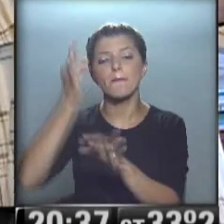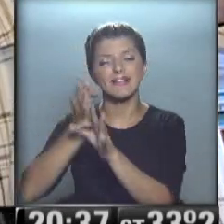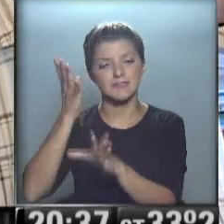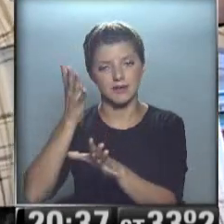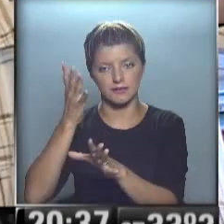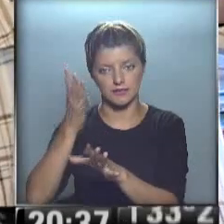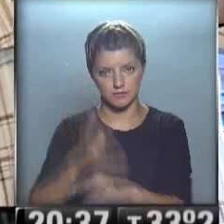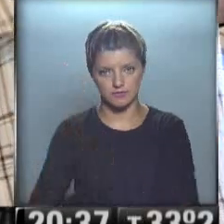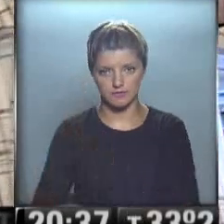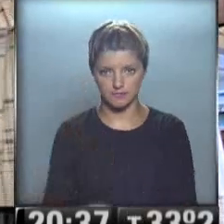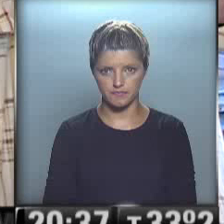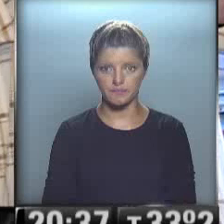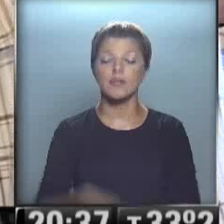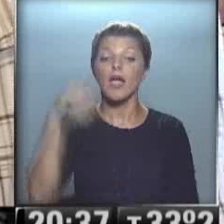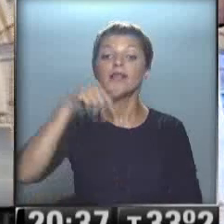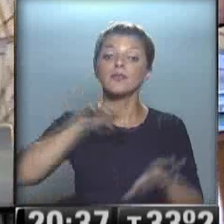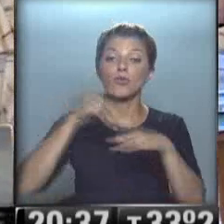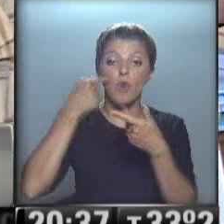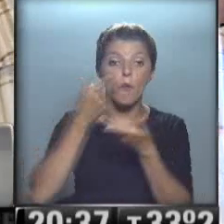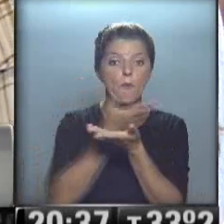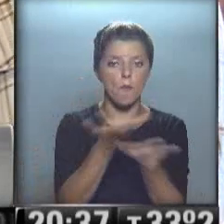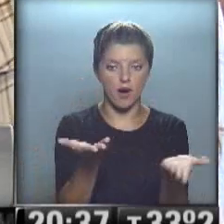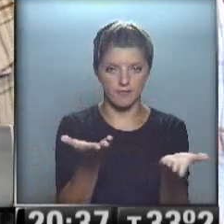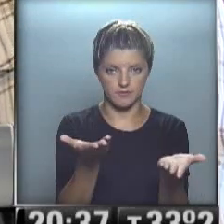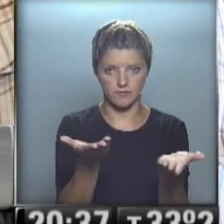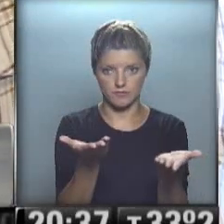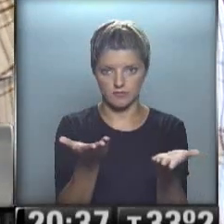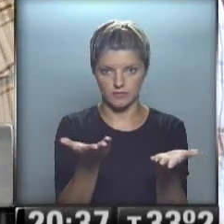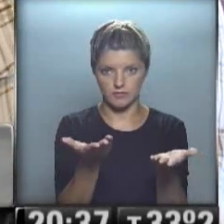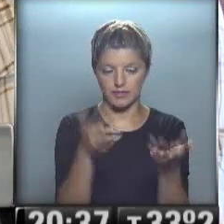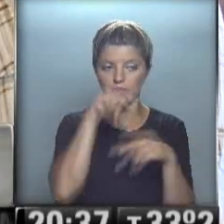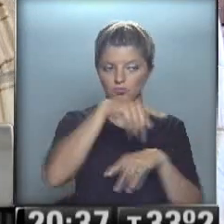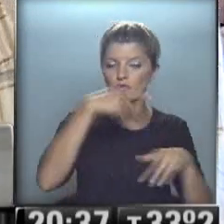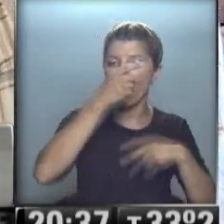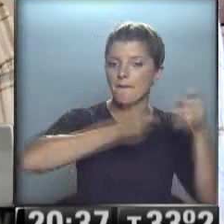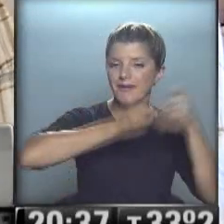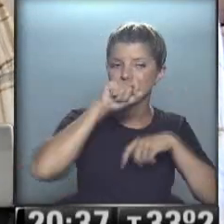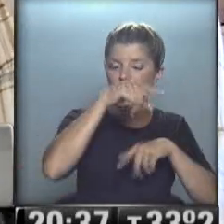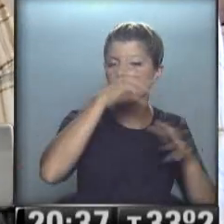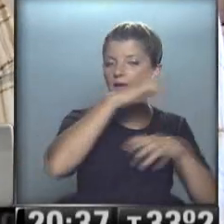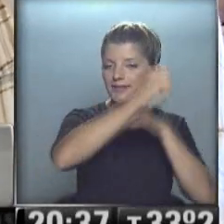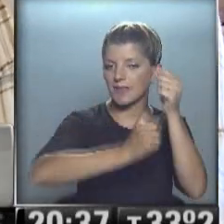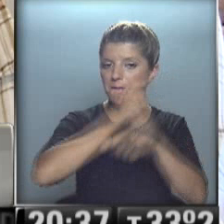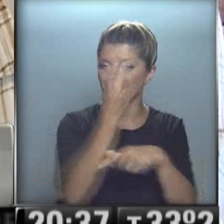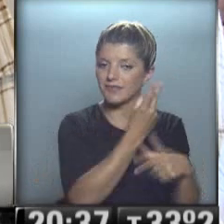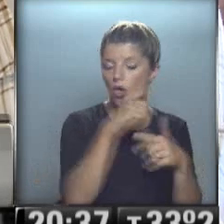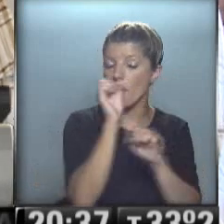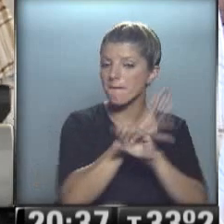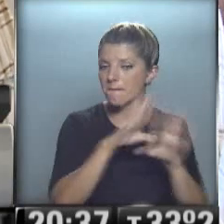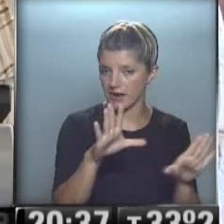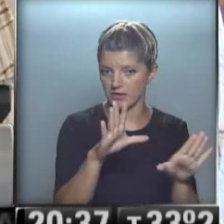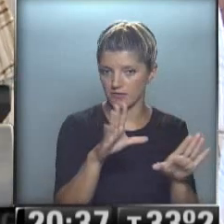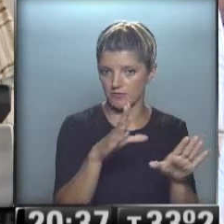especialista esto pone en evidencia la pésima administración de los de las